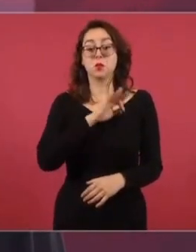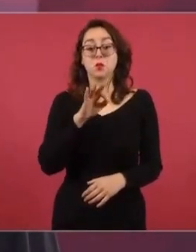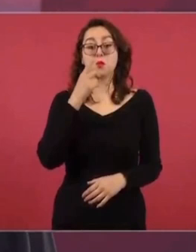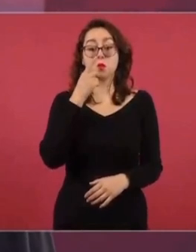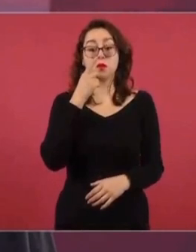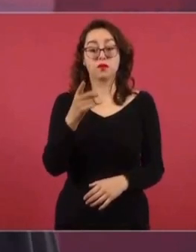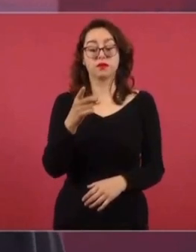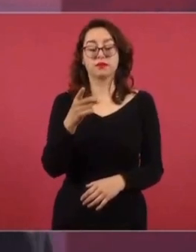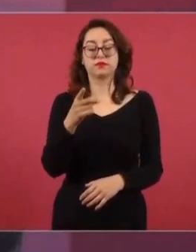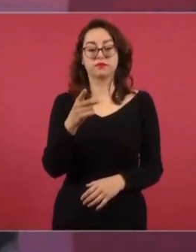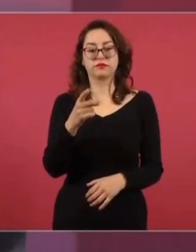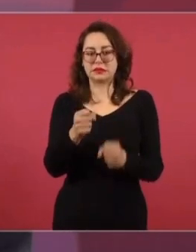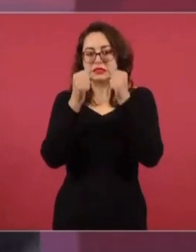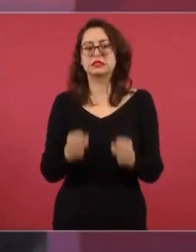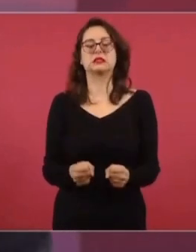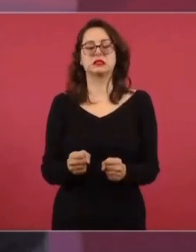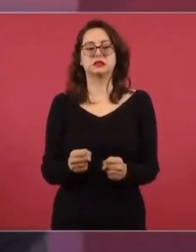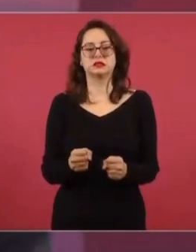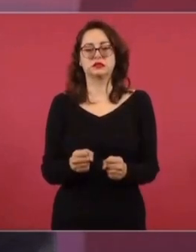decir